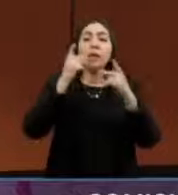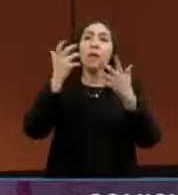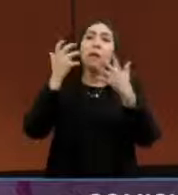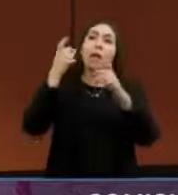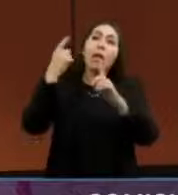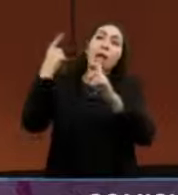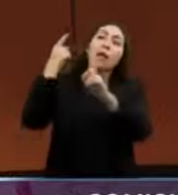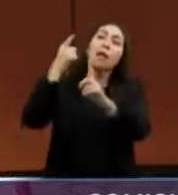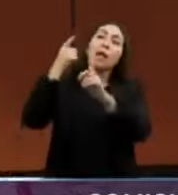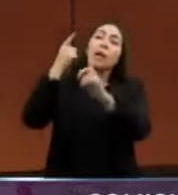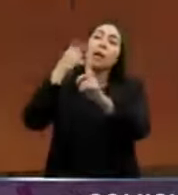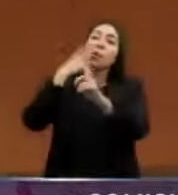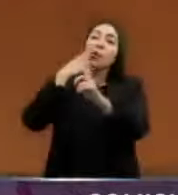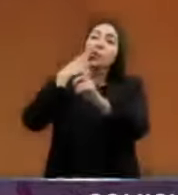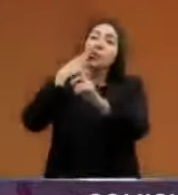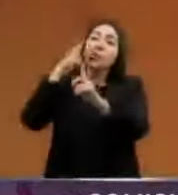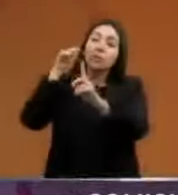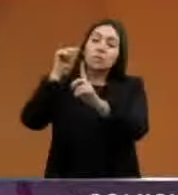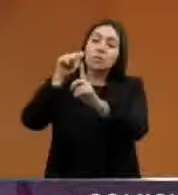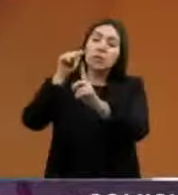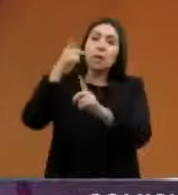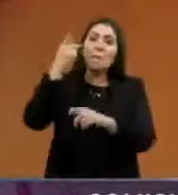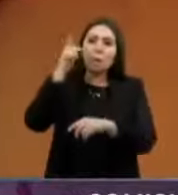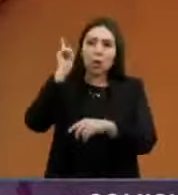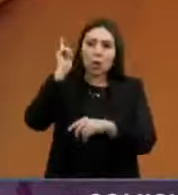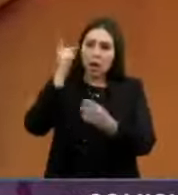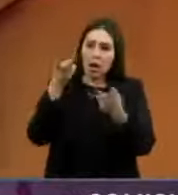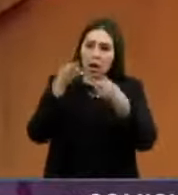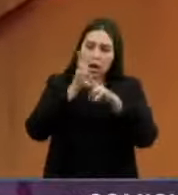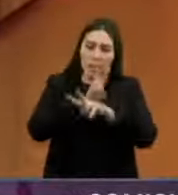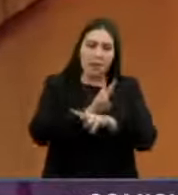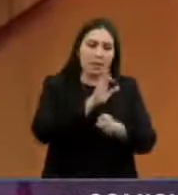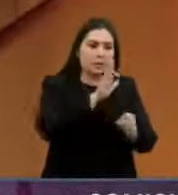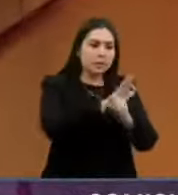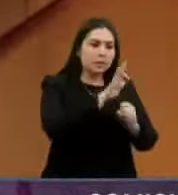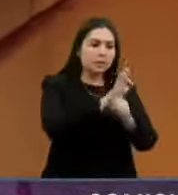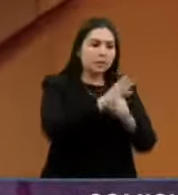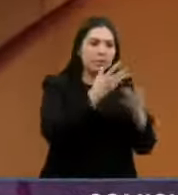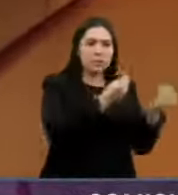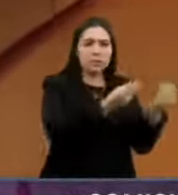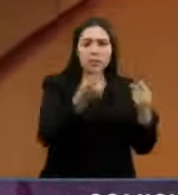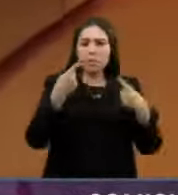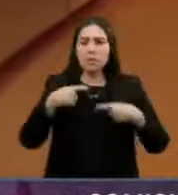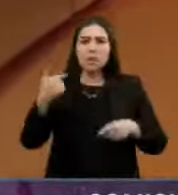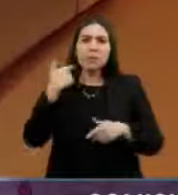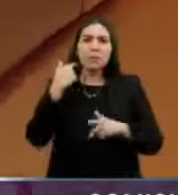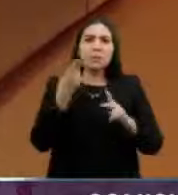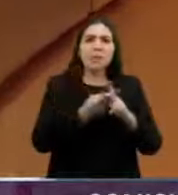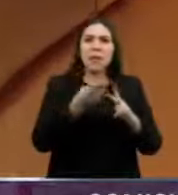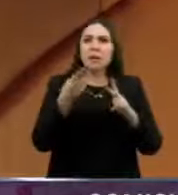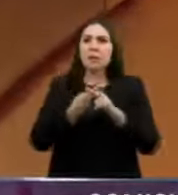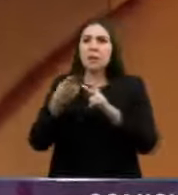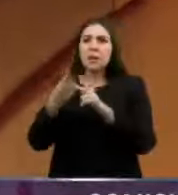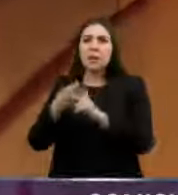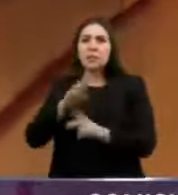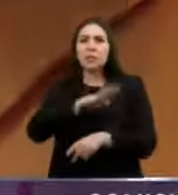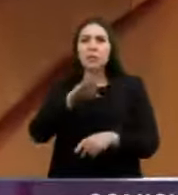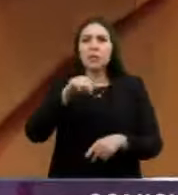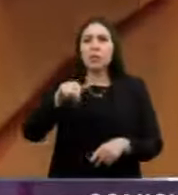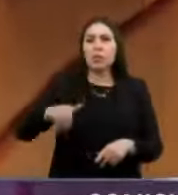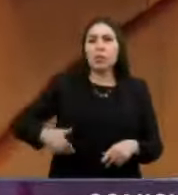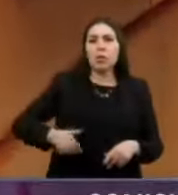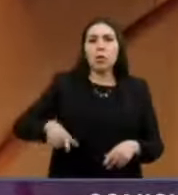aquí a las miles de personas que han asesinado por este gobierno ineficiente.